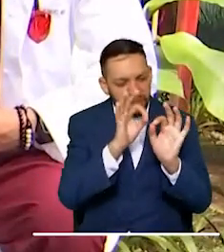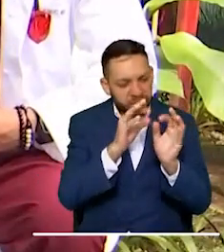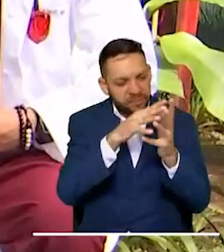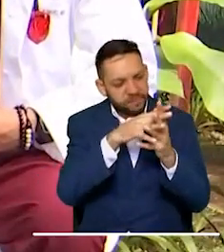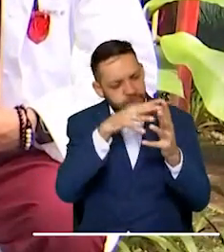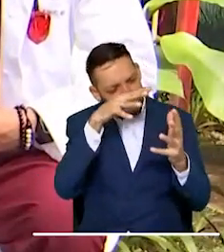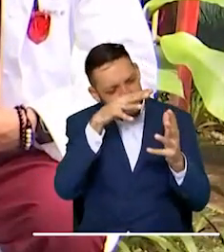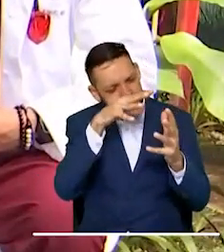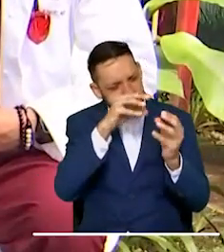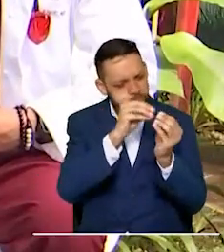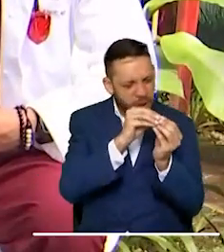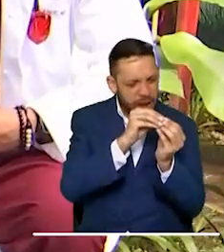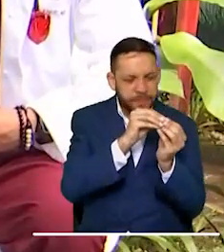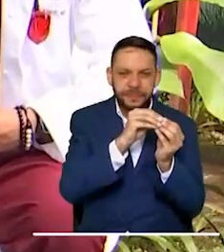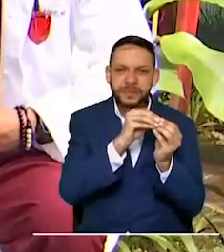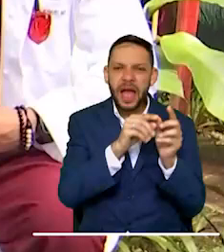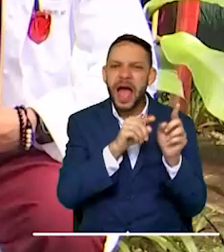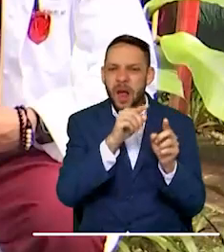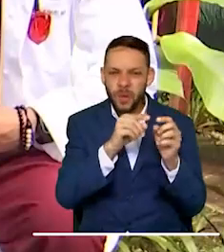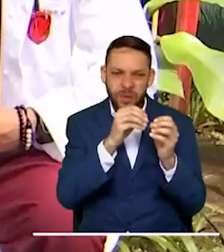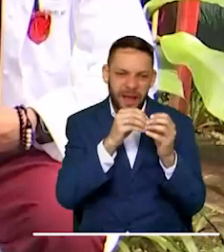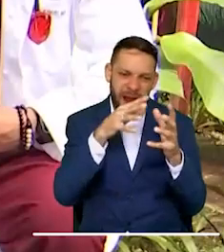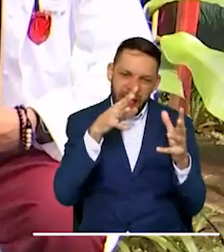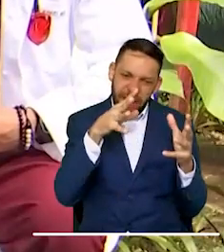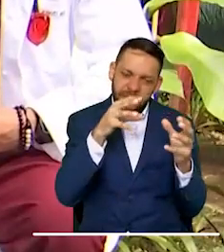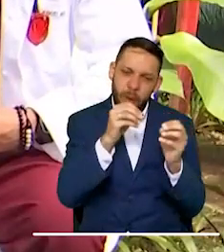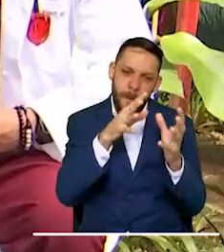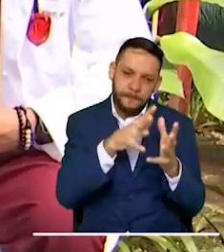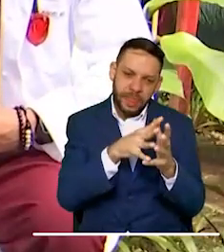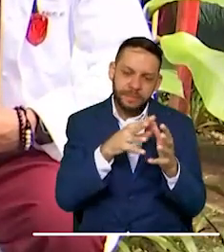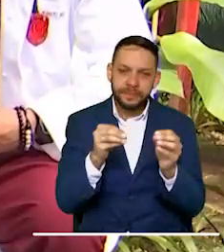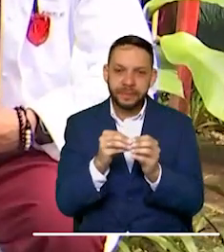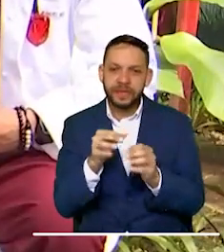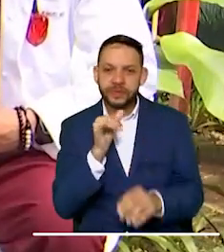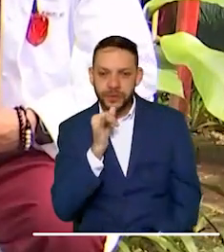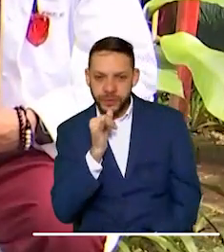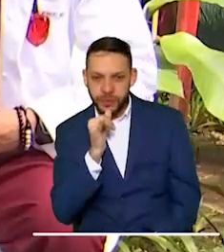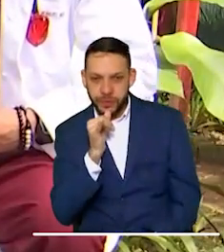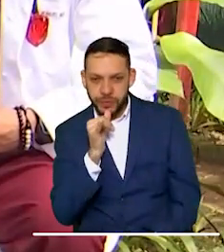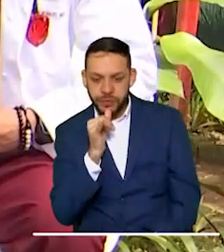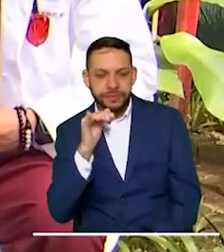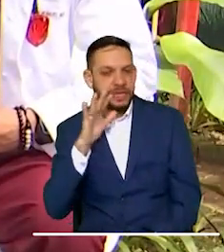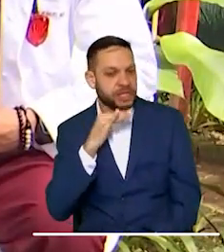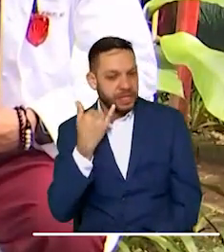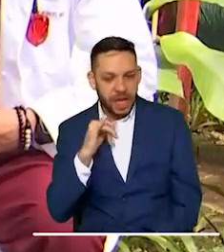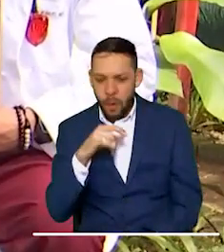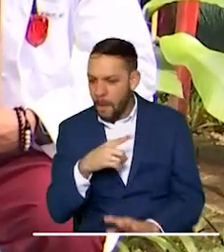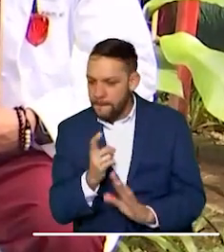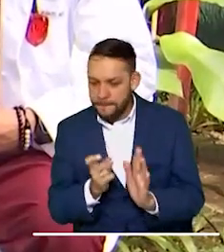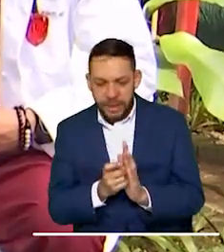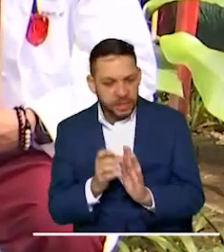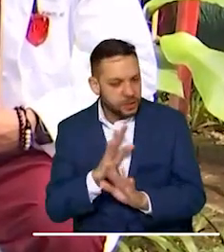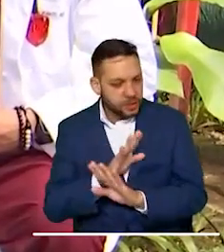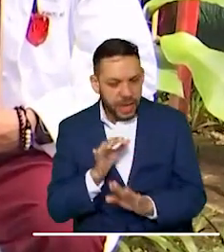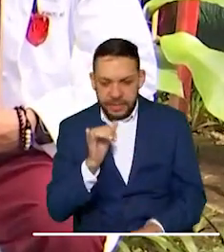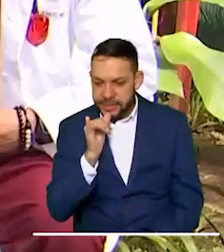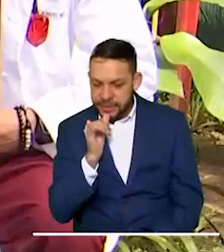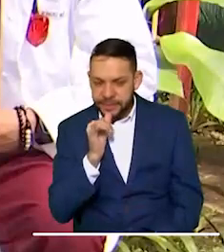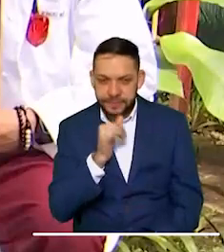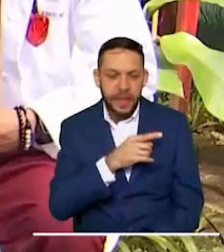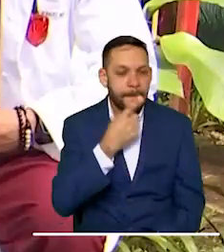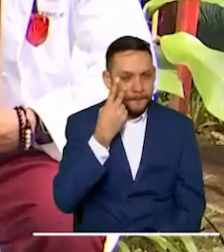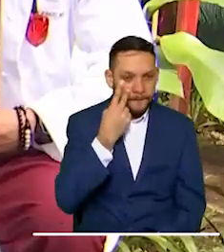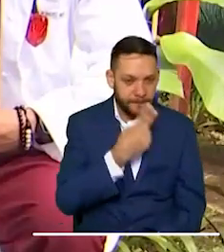represión. Una vez pedimos al paciente que vaya al baño, desocupe la vejiga, vemos si queda un residuo. Eso